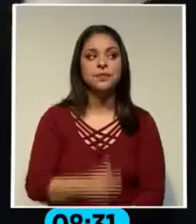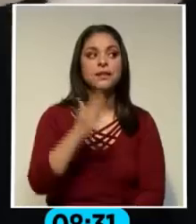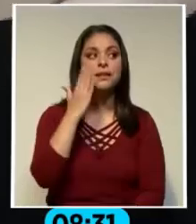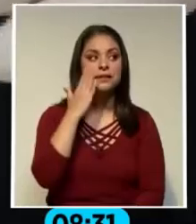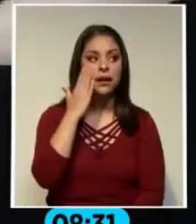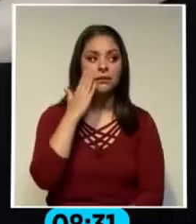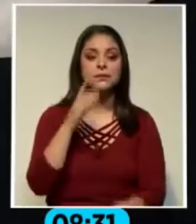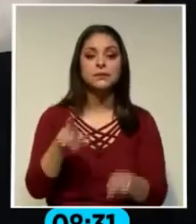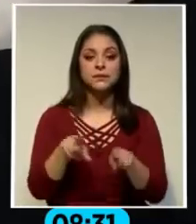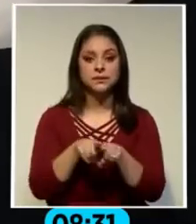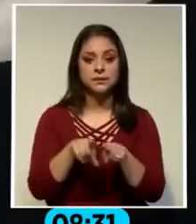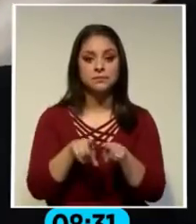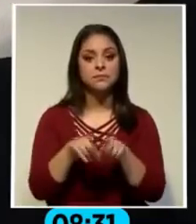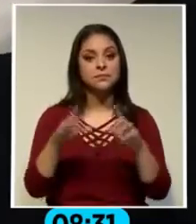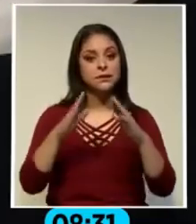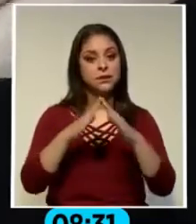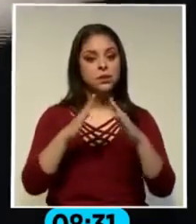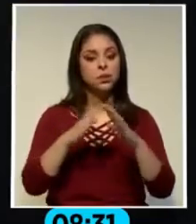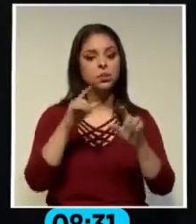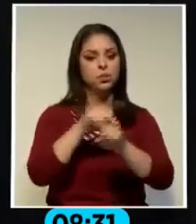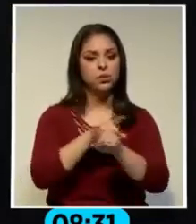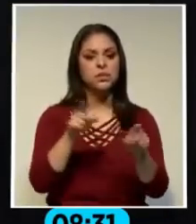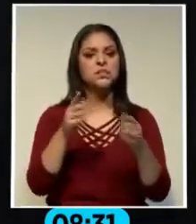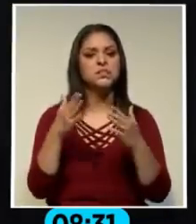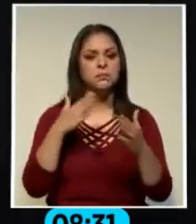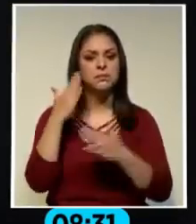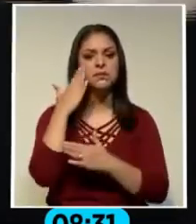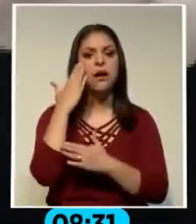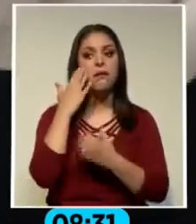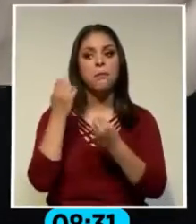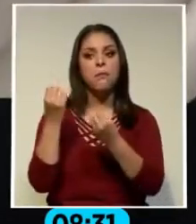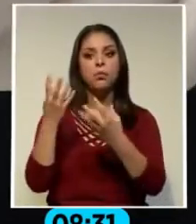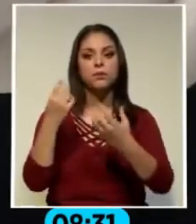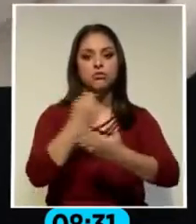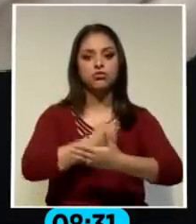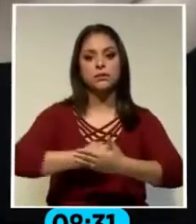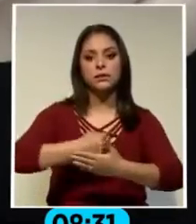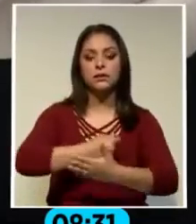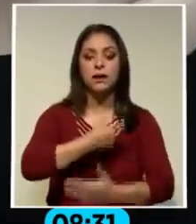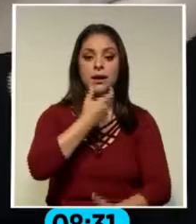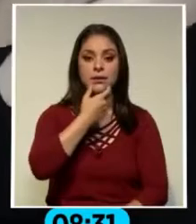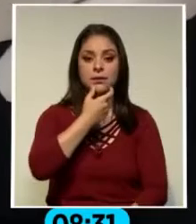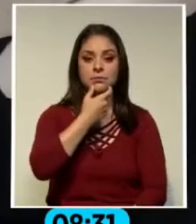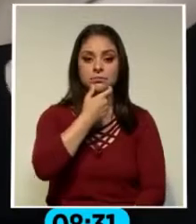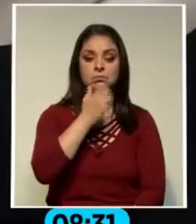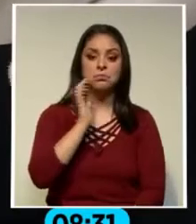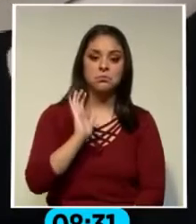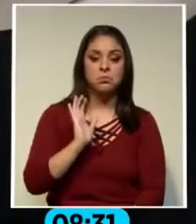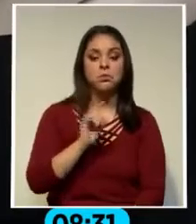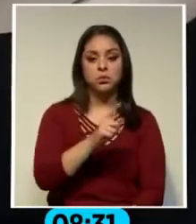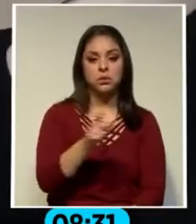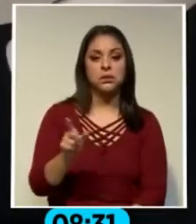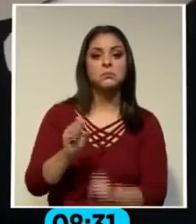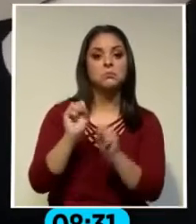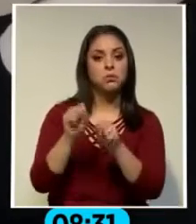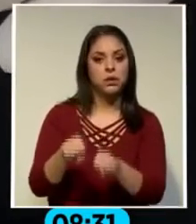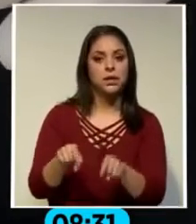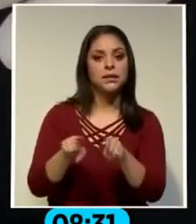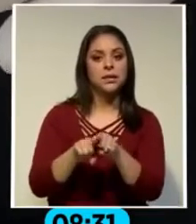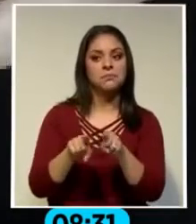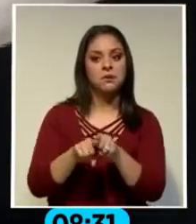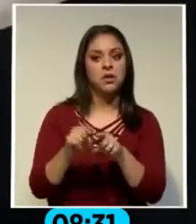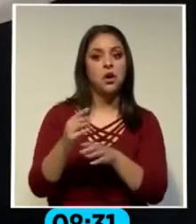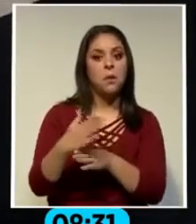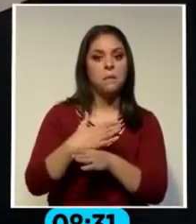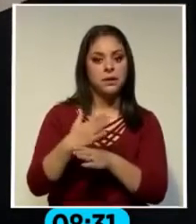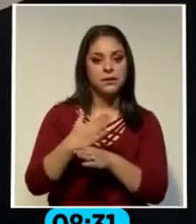en casa saben bastantes recetas de galleta. Entonces, uy, yo no sé si les nos comparten, recuerden. Y